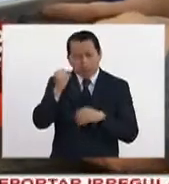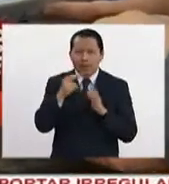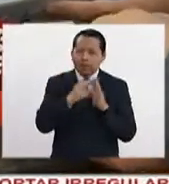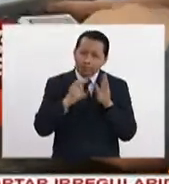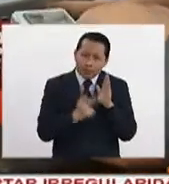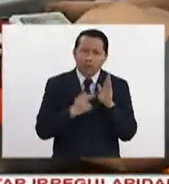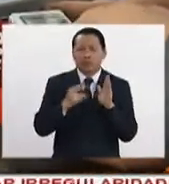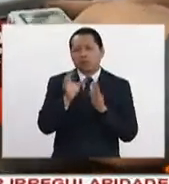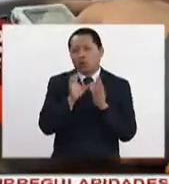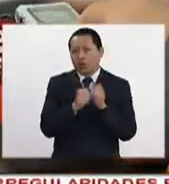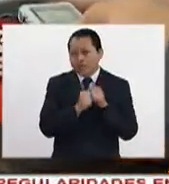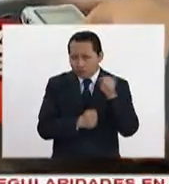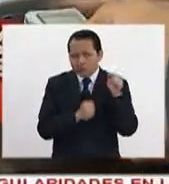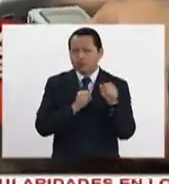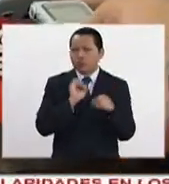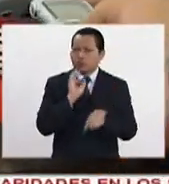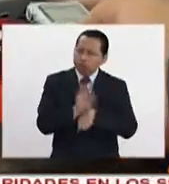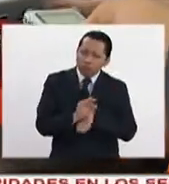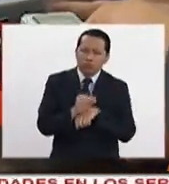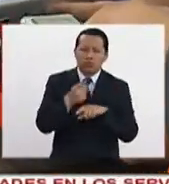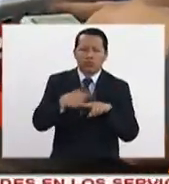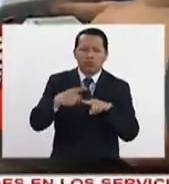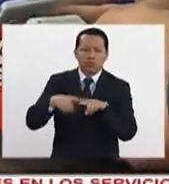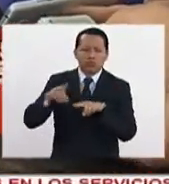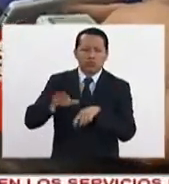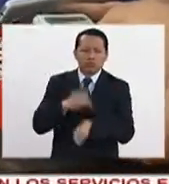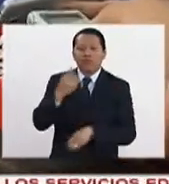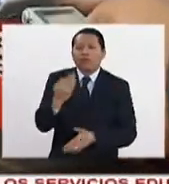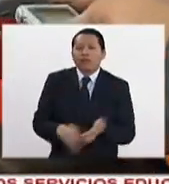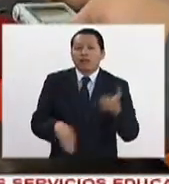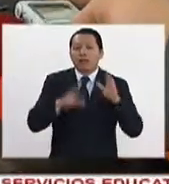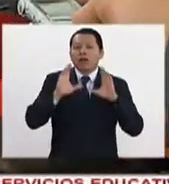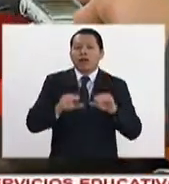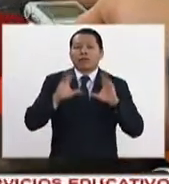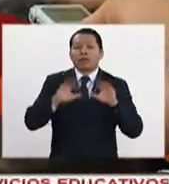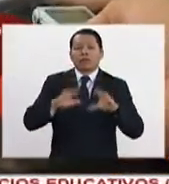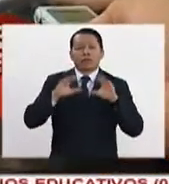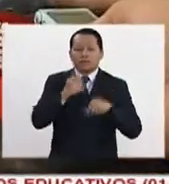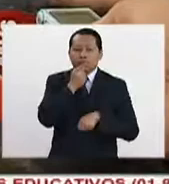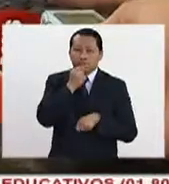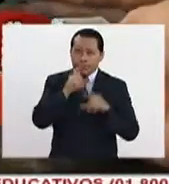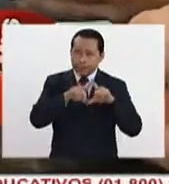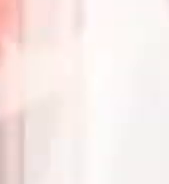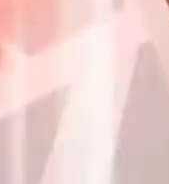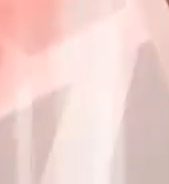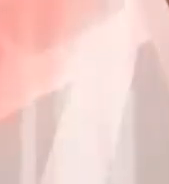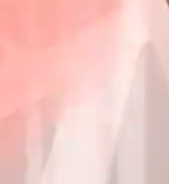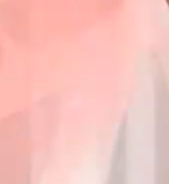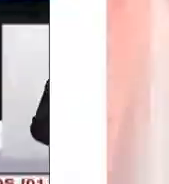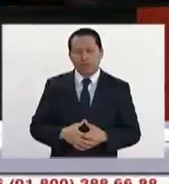normativas, constitucionales, que han impedido que se capacite realmente a los policías en el país.